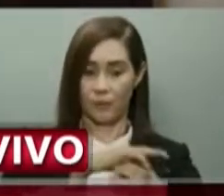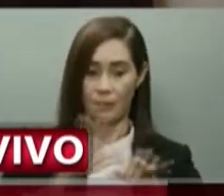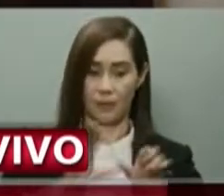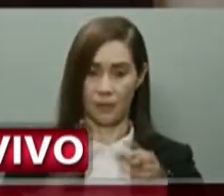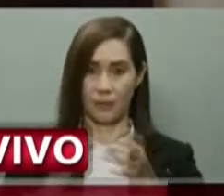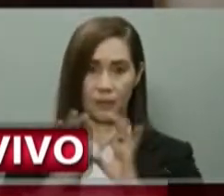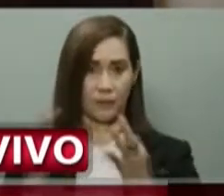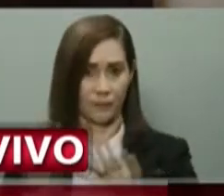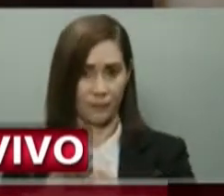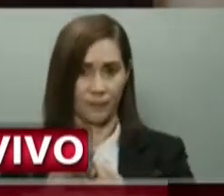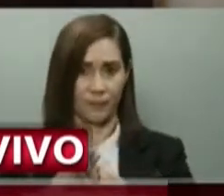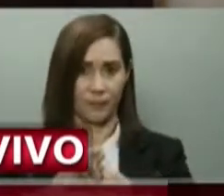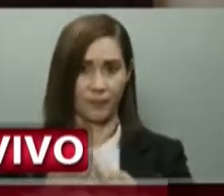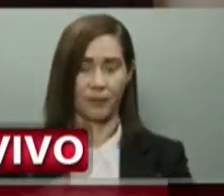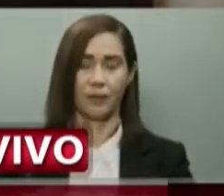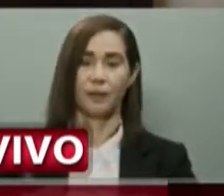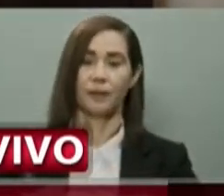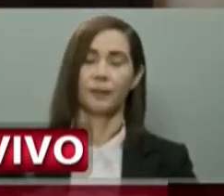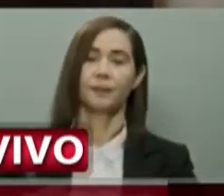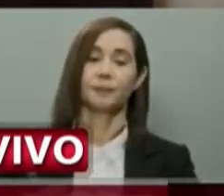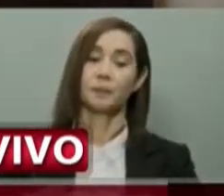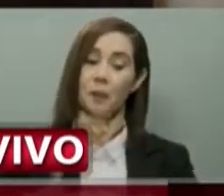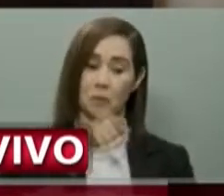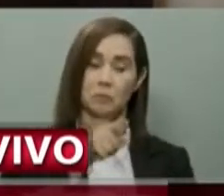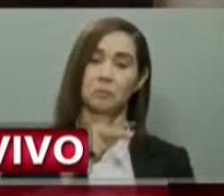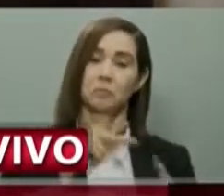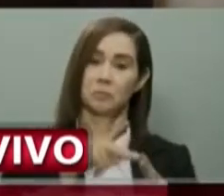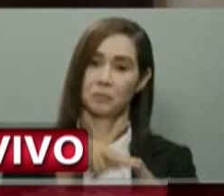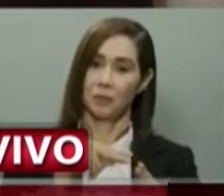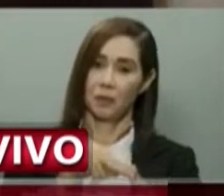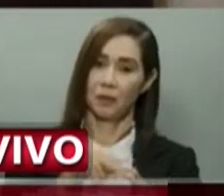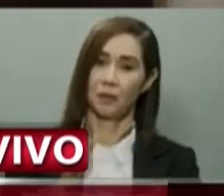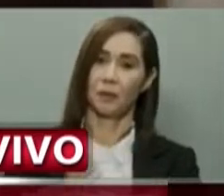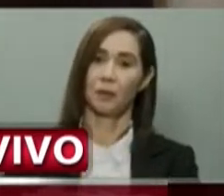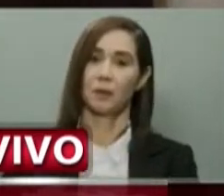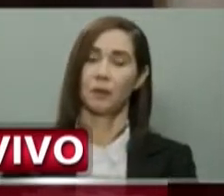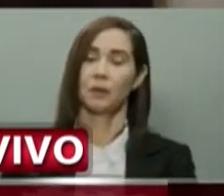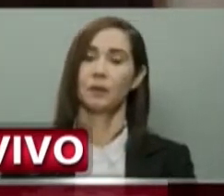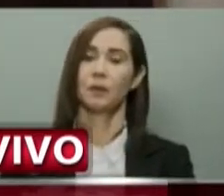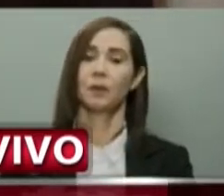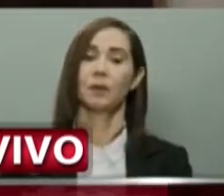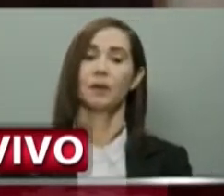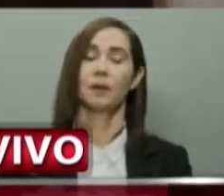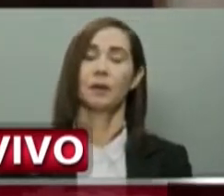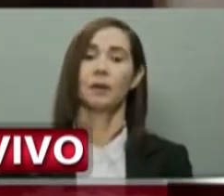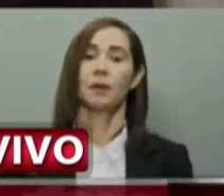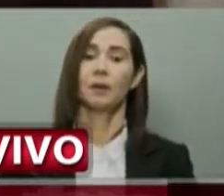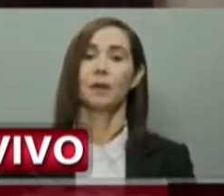básica, que ustedes la conocen, y se llegó a ese acuerdo. Y quiero